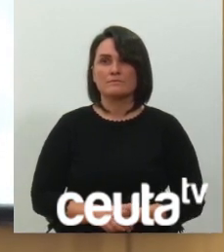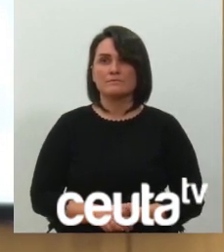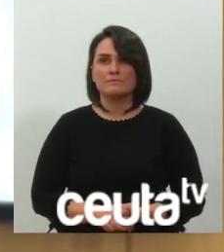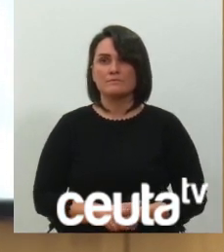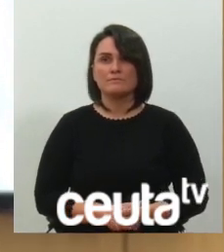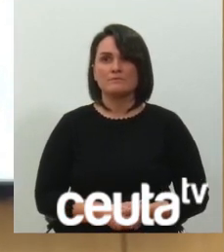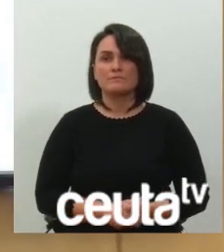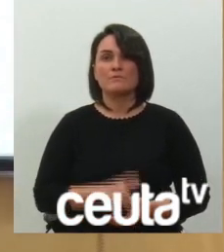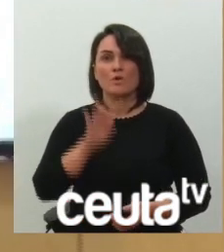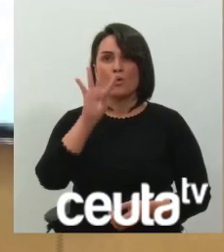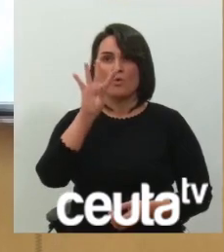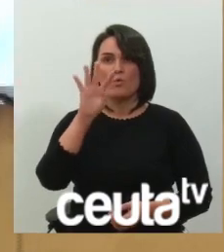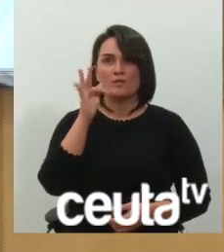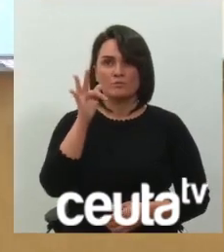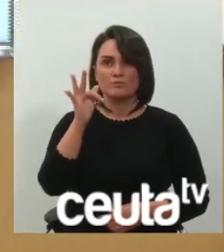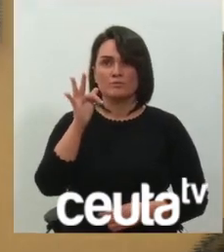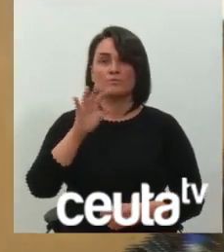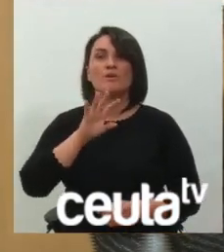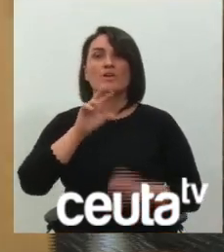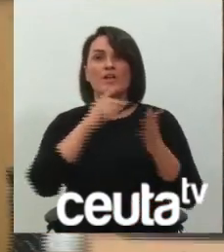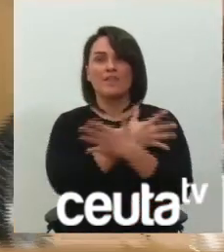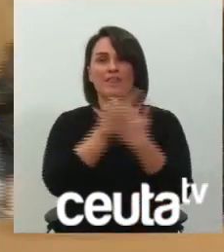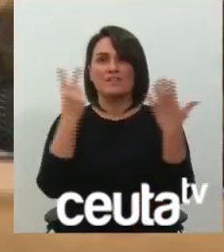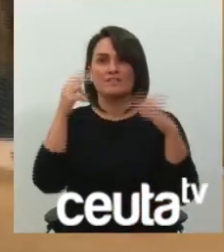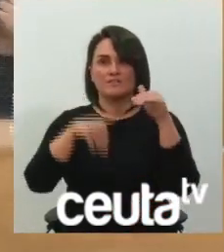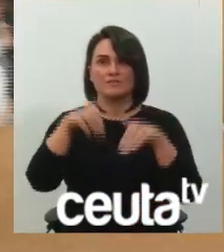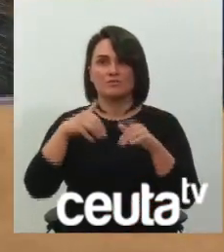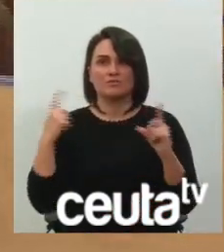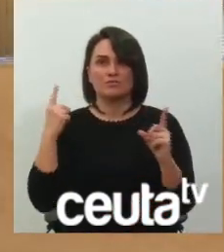cuatro votos a favor 17 votos en contra